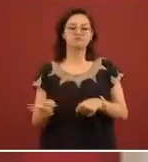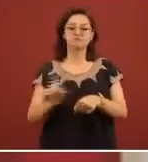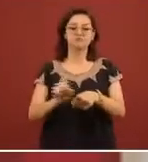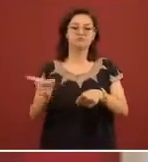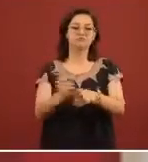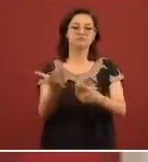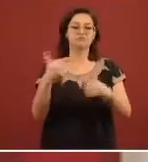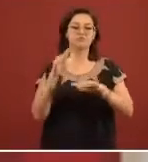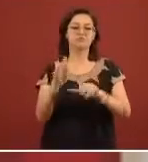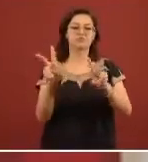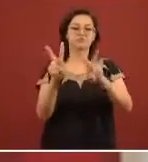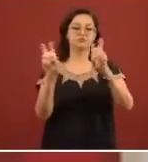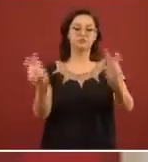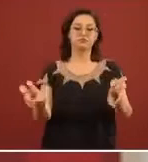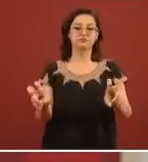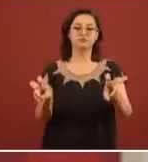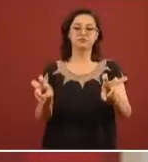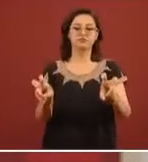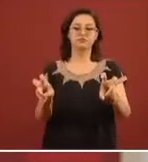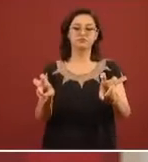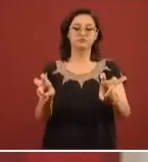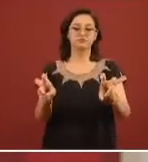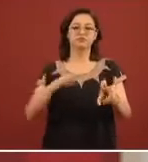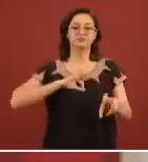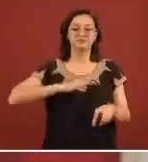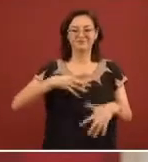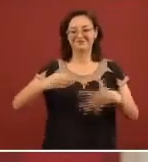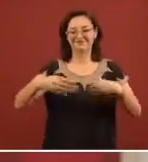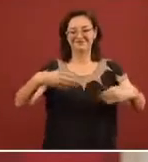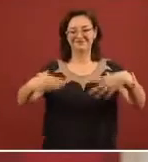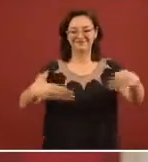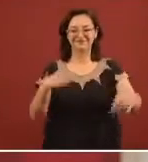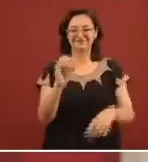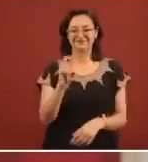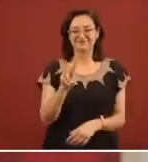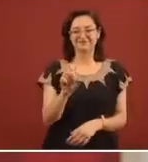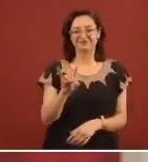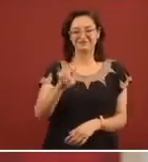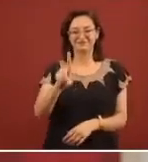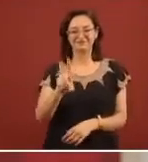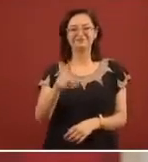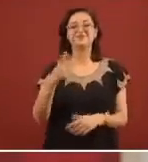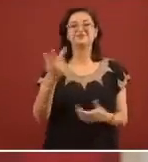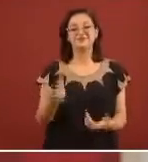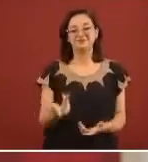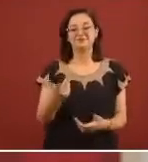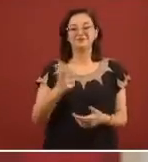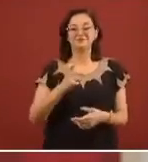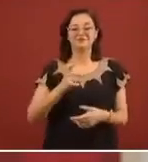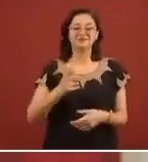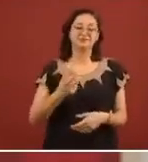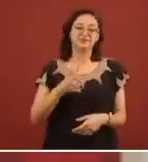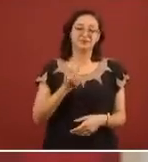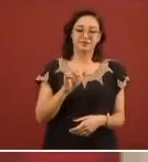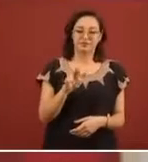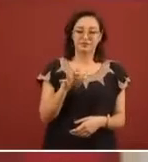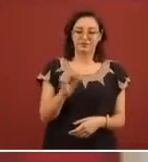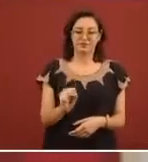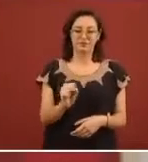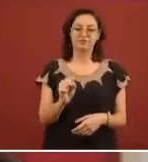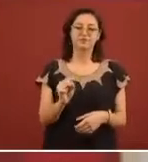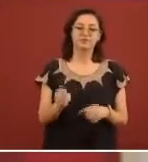la situación de la pandemia de COVID, la enfermedad causada por el virus